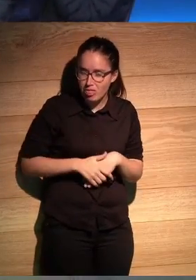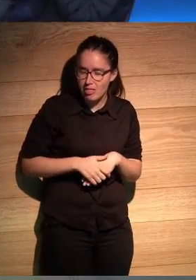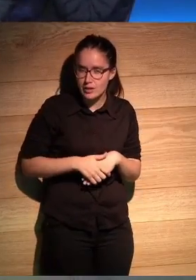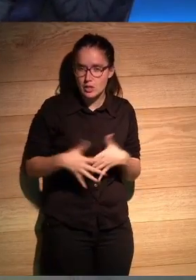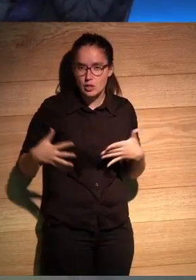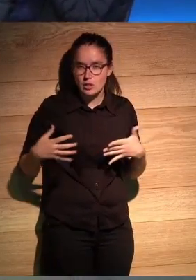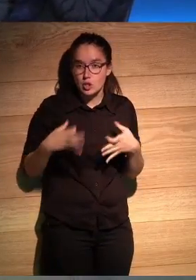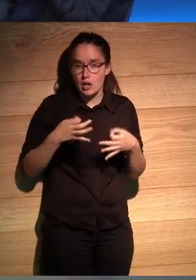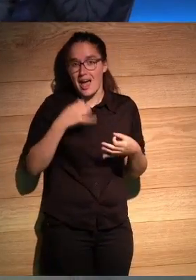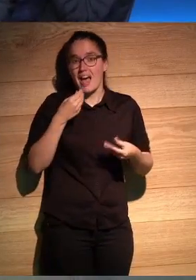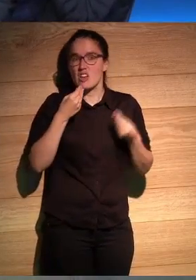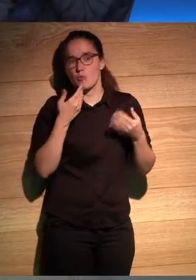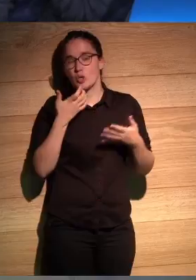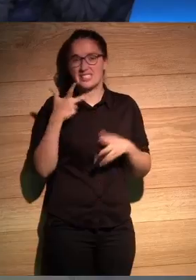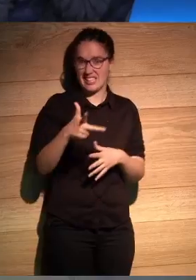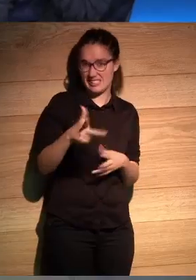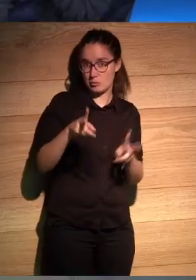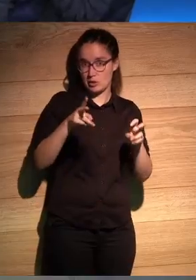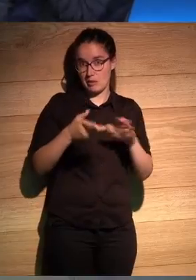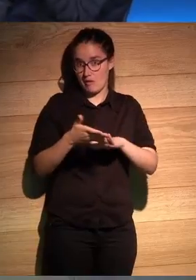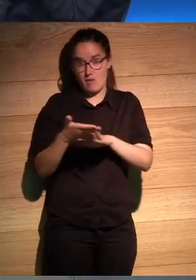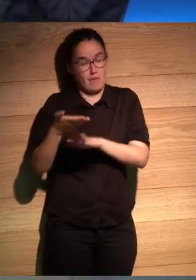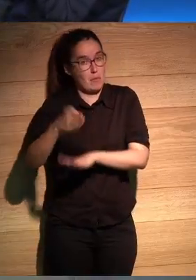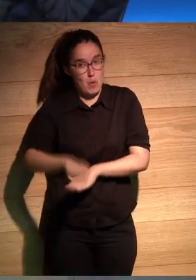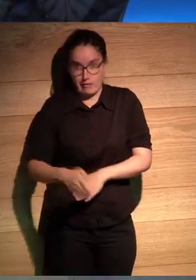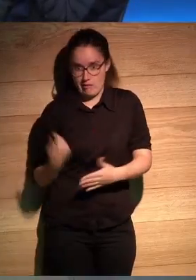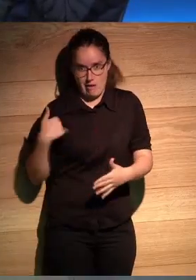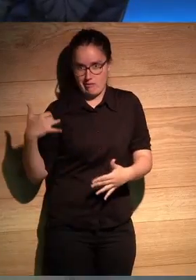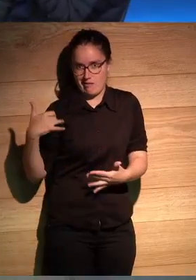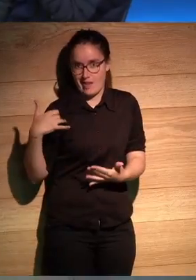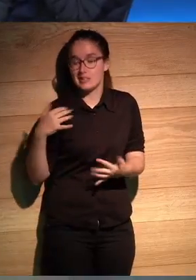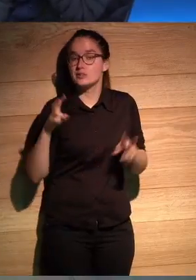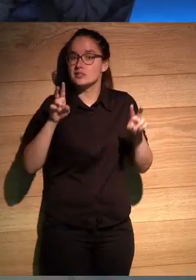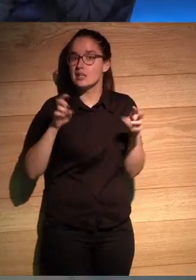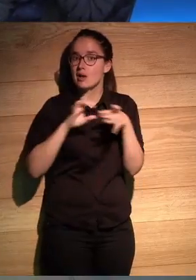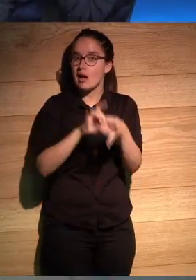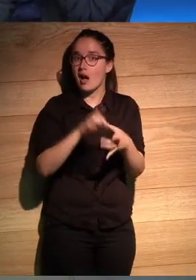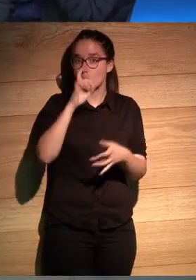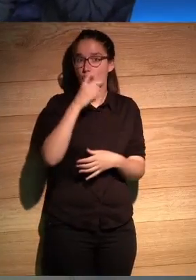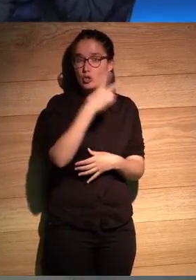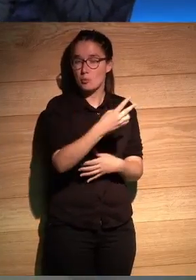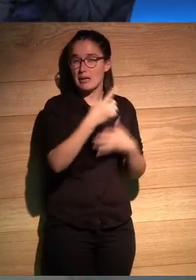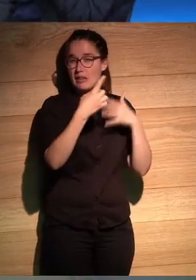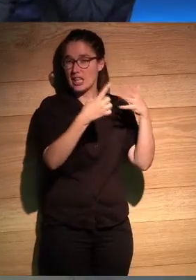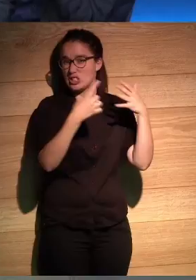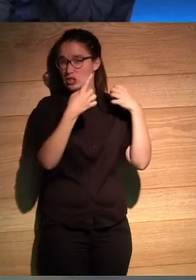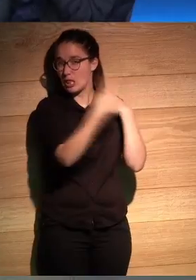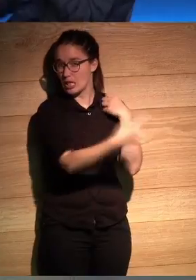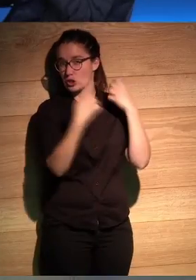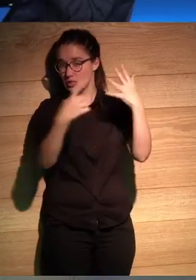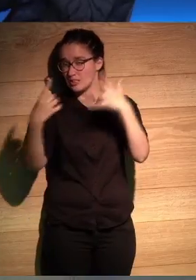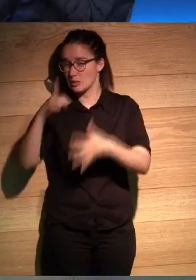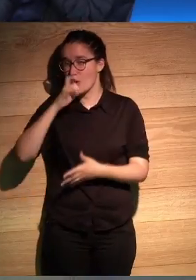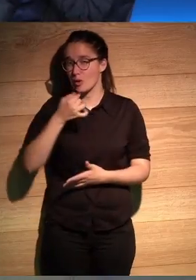todo el tiempo hacía como chistes con la inminencia de su muerte y en lo relativo a esto de 2666 me acuerdo que dijo esto de